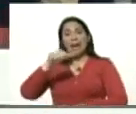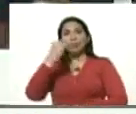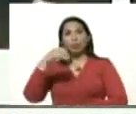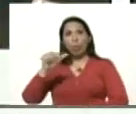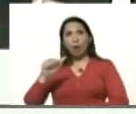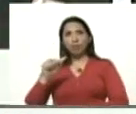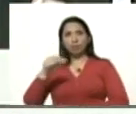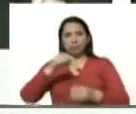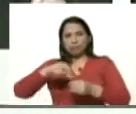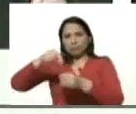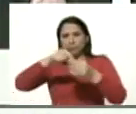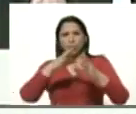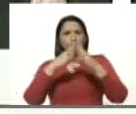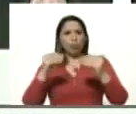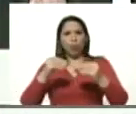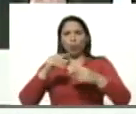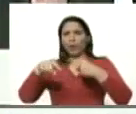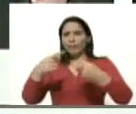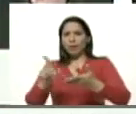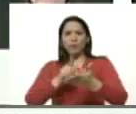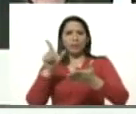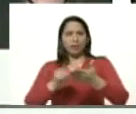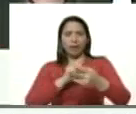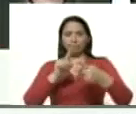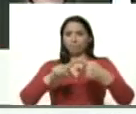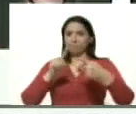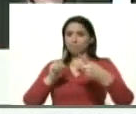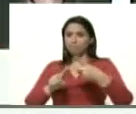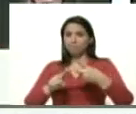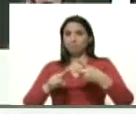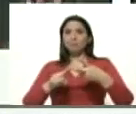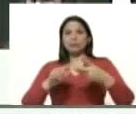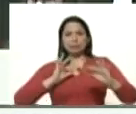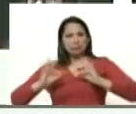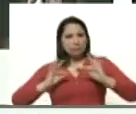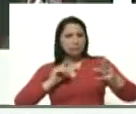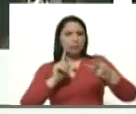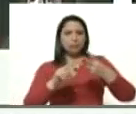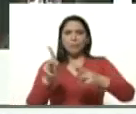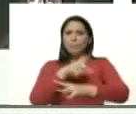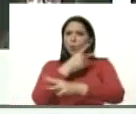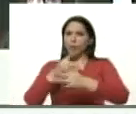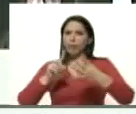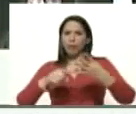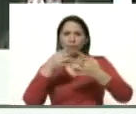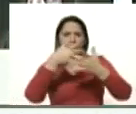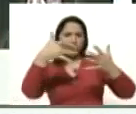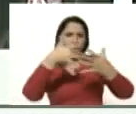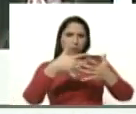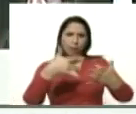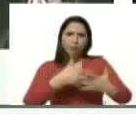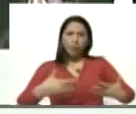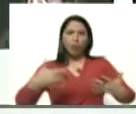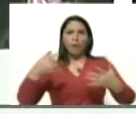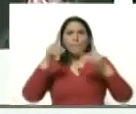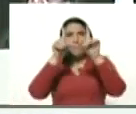géneros literarios, la dramaturgia, la poesía, la narrativa, el